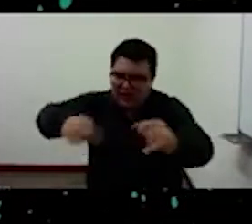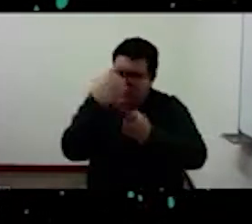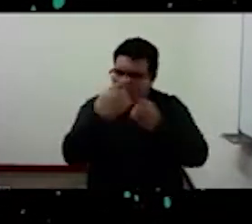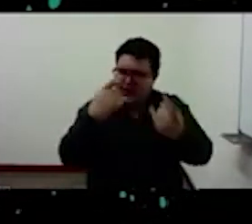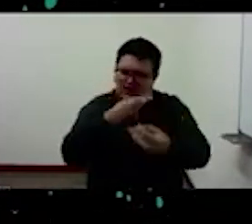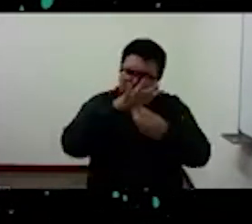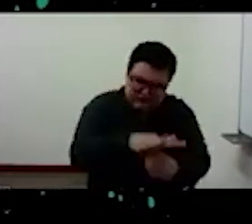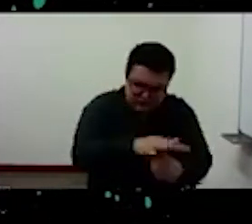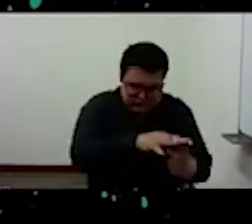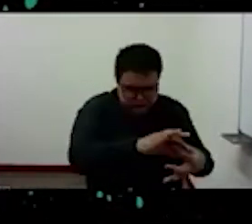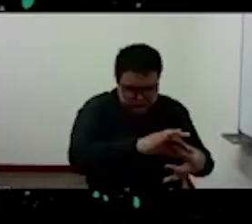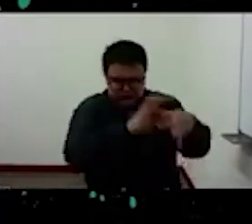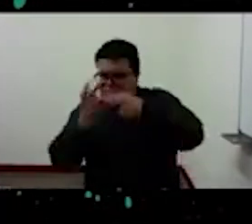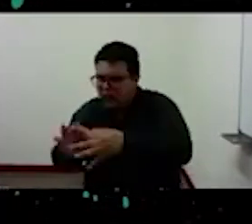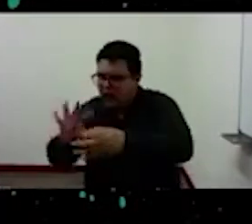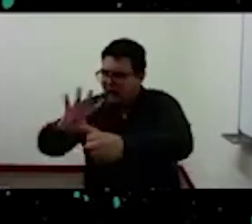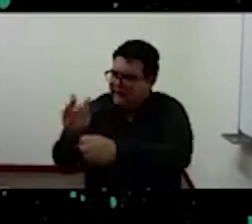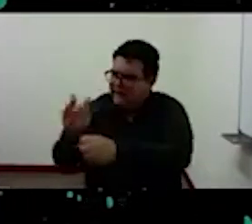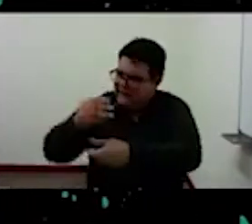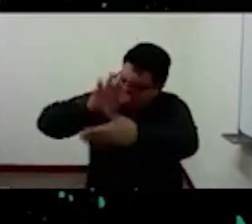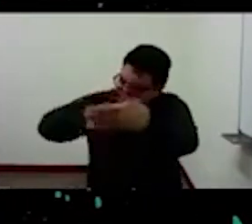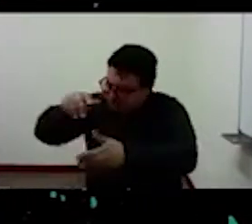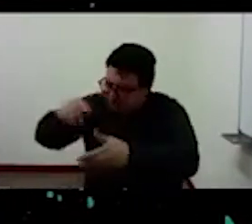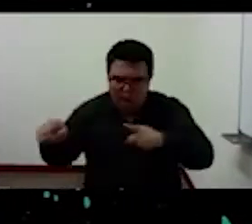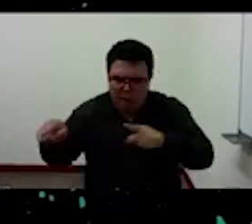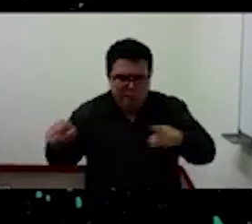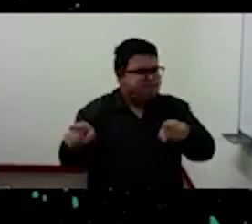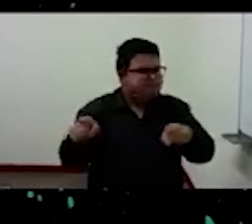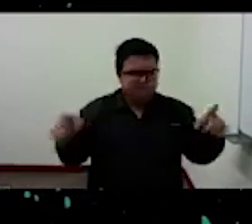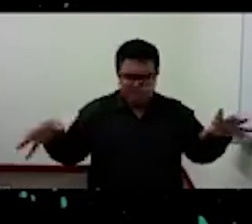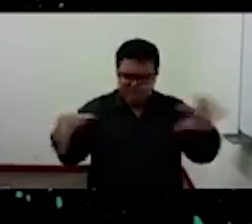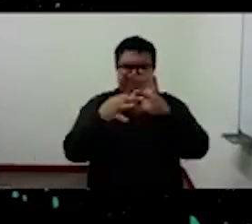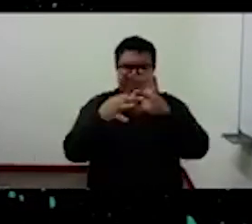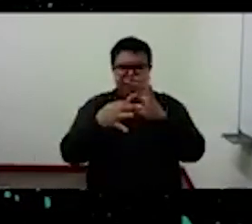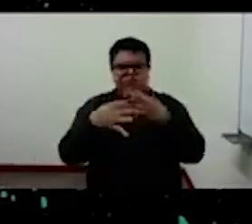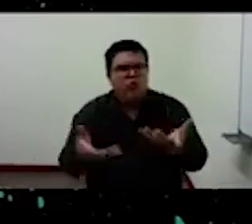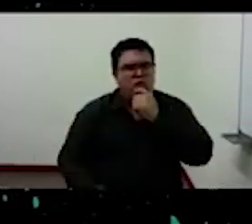pictórico? La tragedia canta el patos de un destino